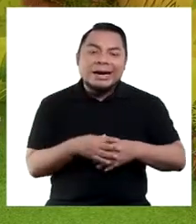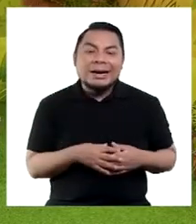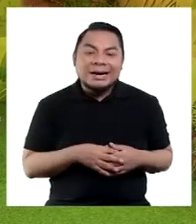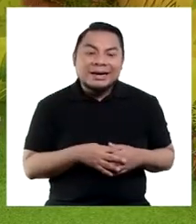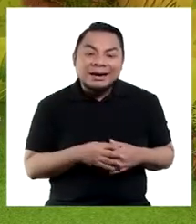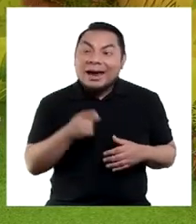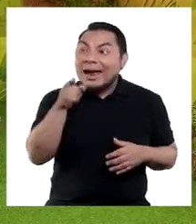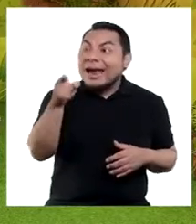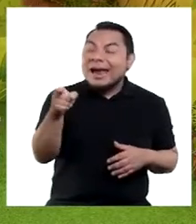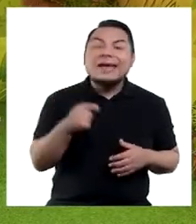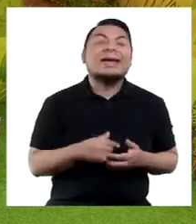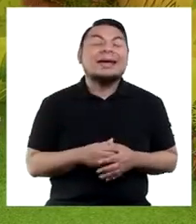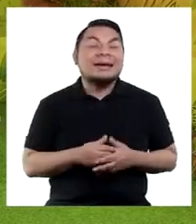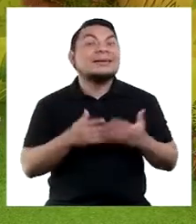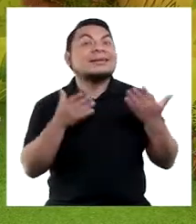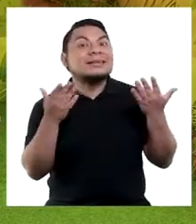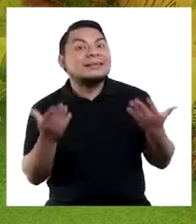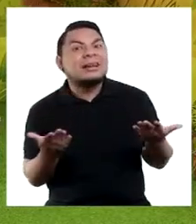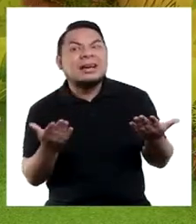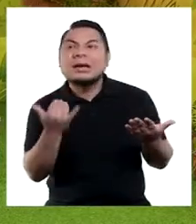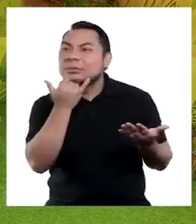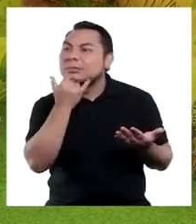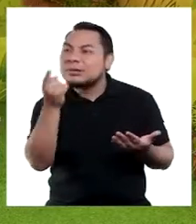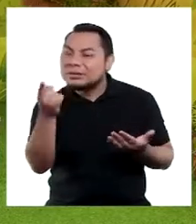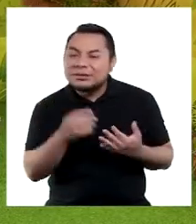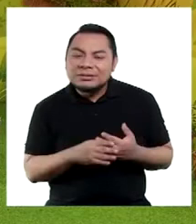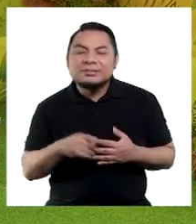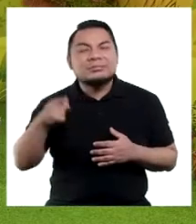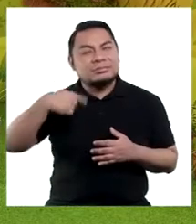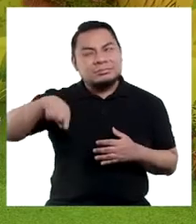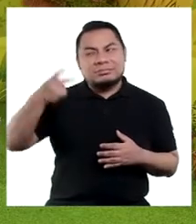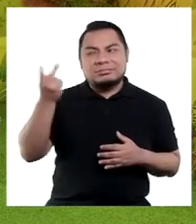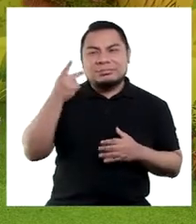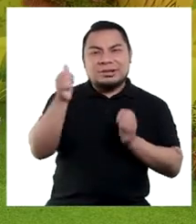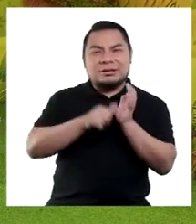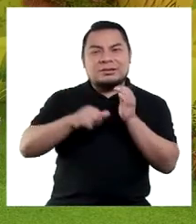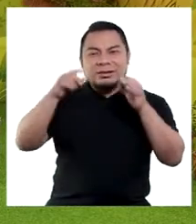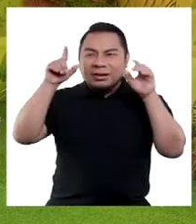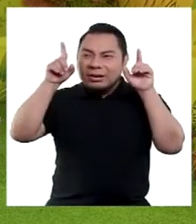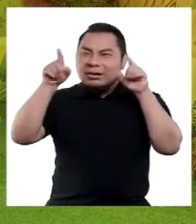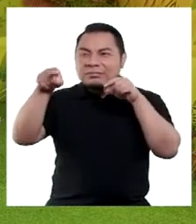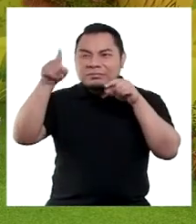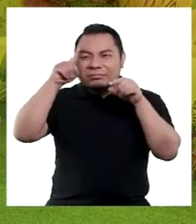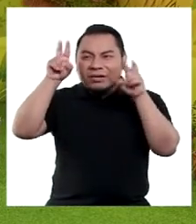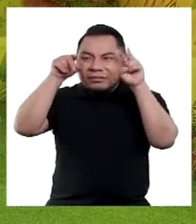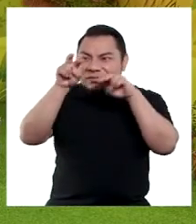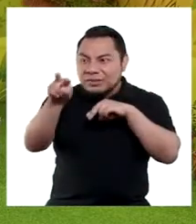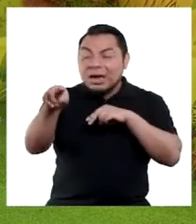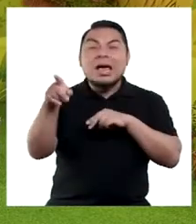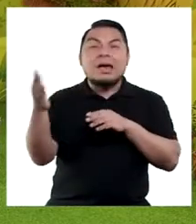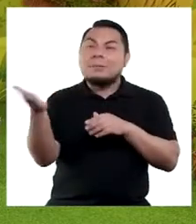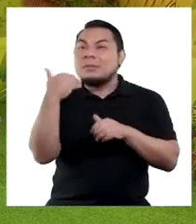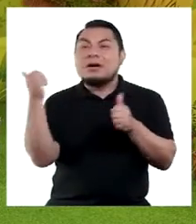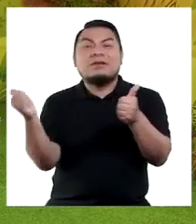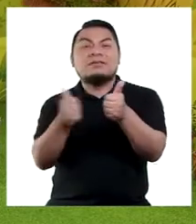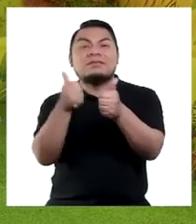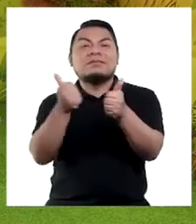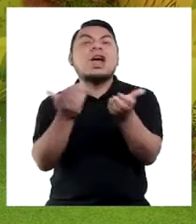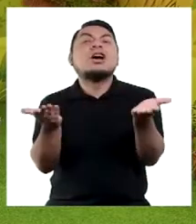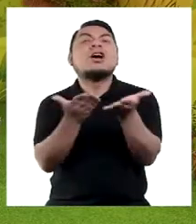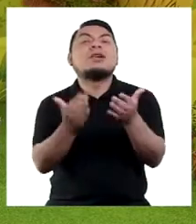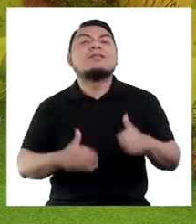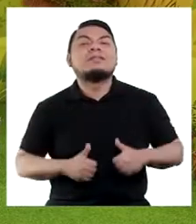y entonces decidieron seguir al conejo para ver